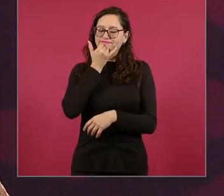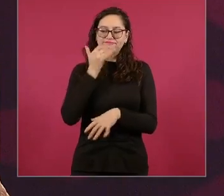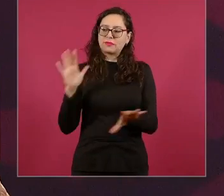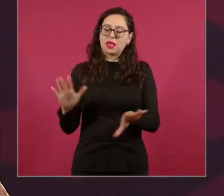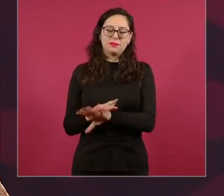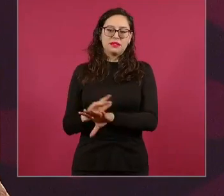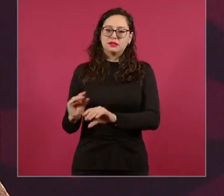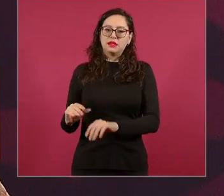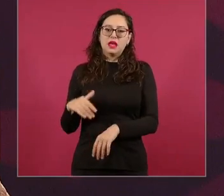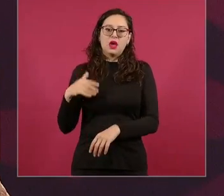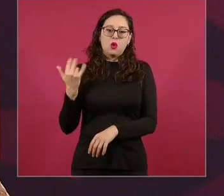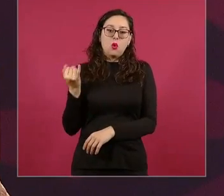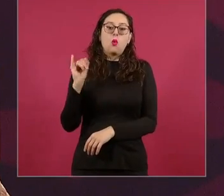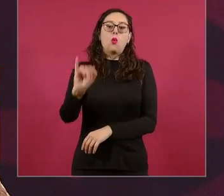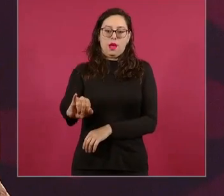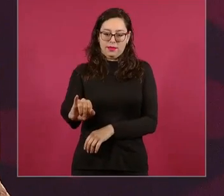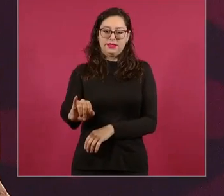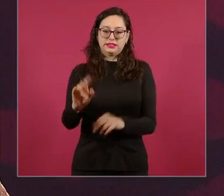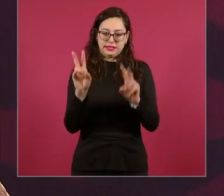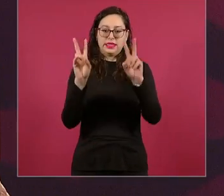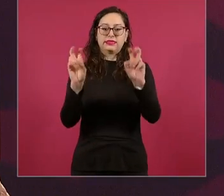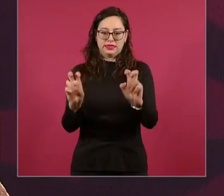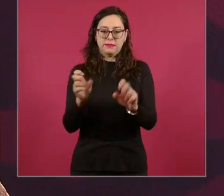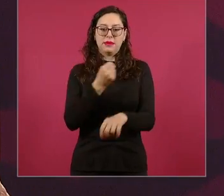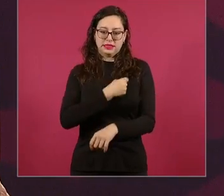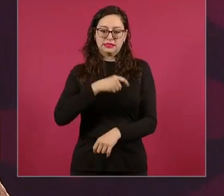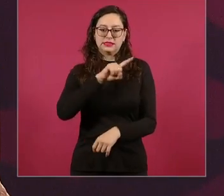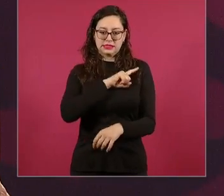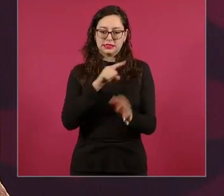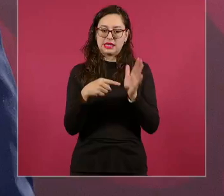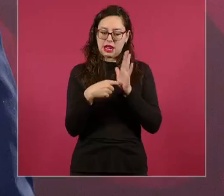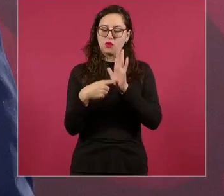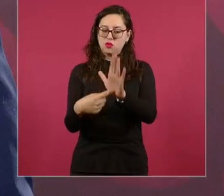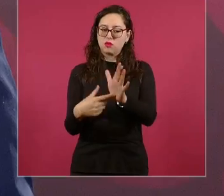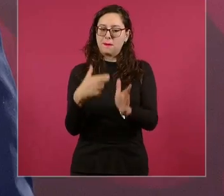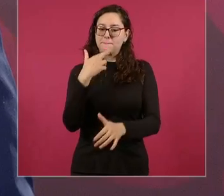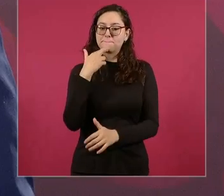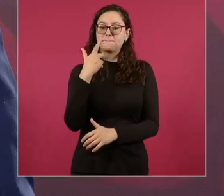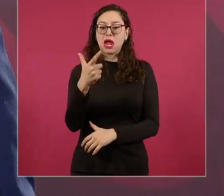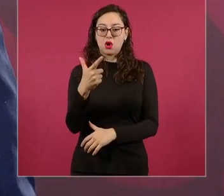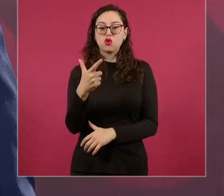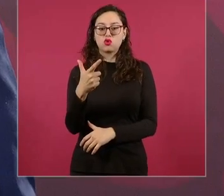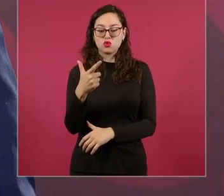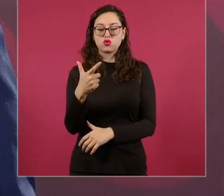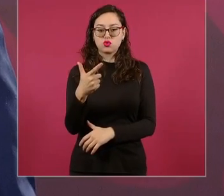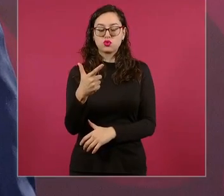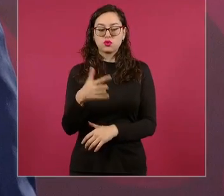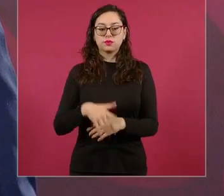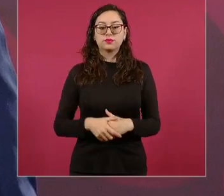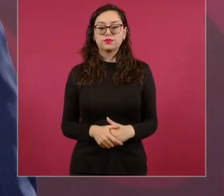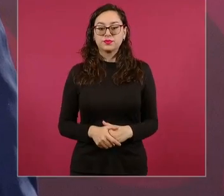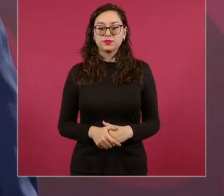porque no nos alcanzó el tiempo y